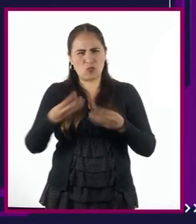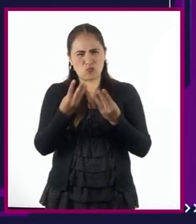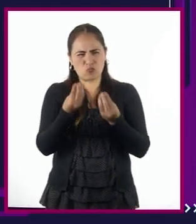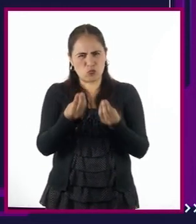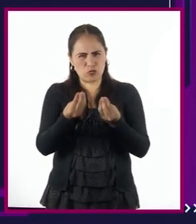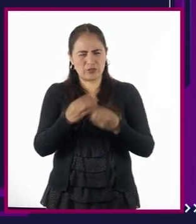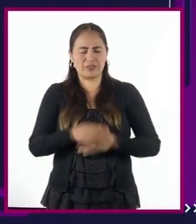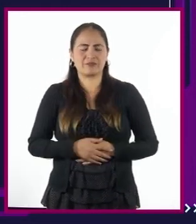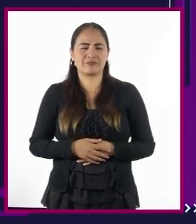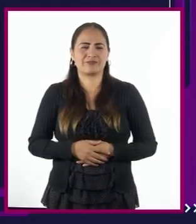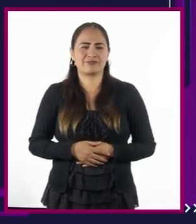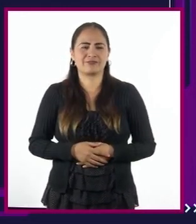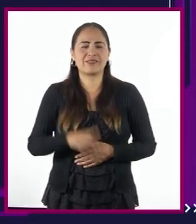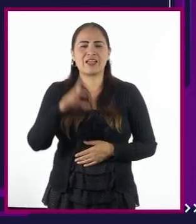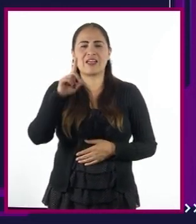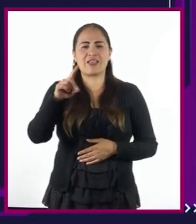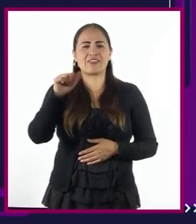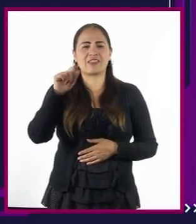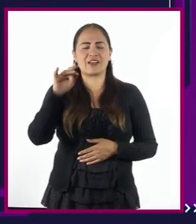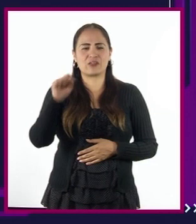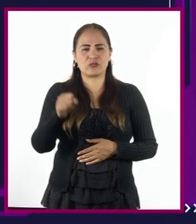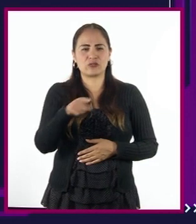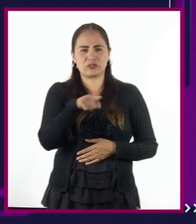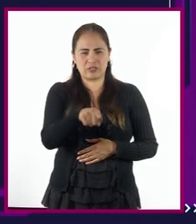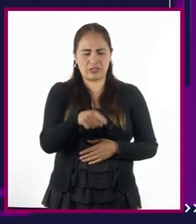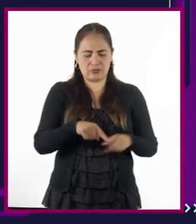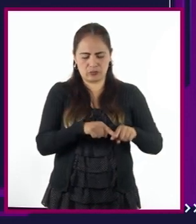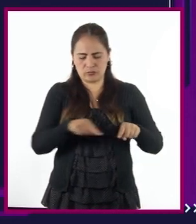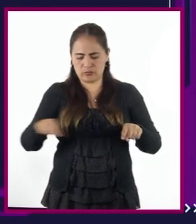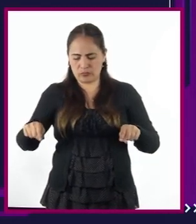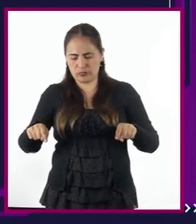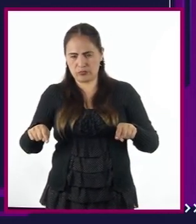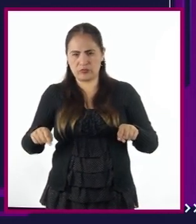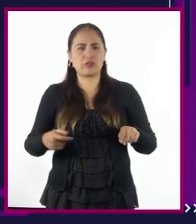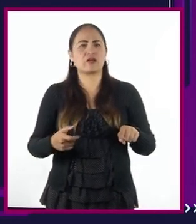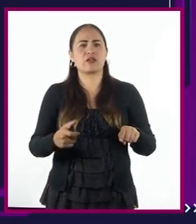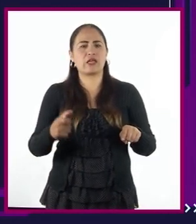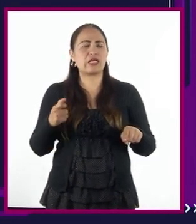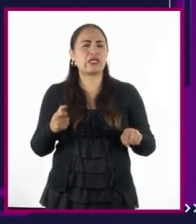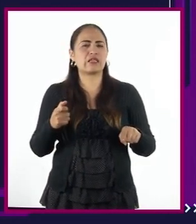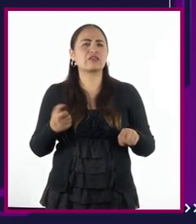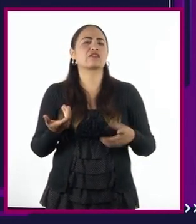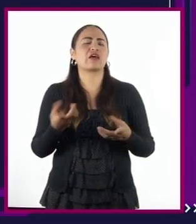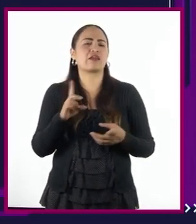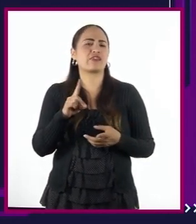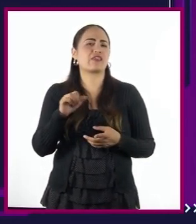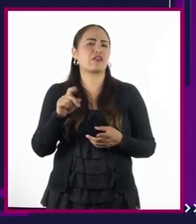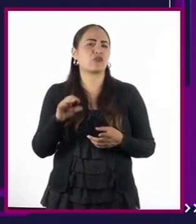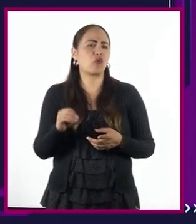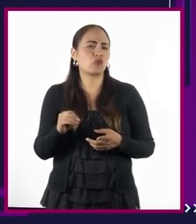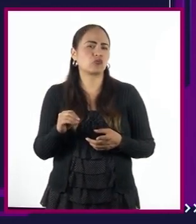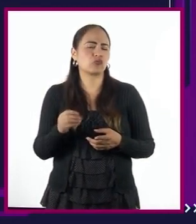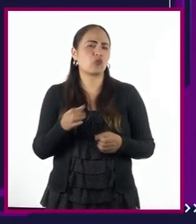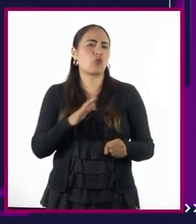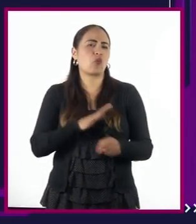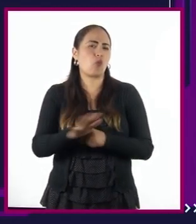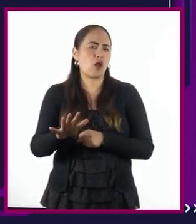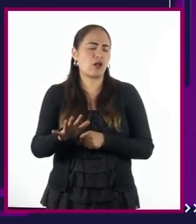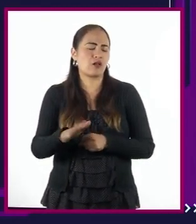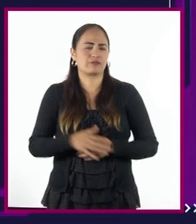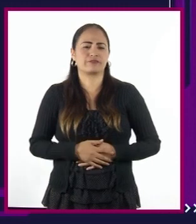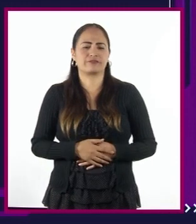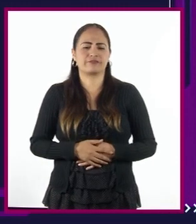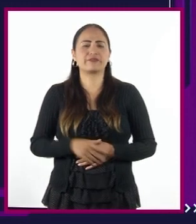Continuemos. ¿Qué datos se presentan en el eje de las abscisas? En el eje de las abscisas o eje X se